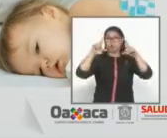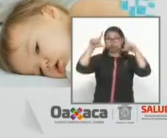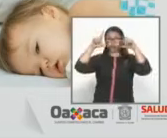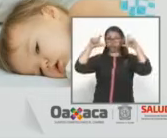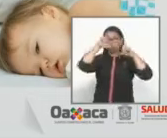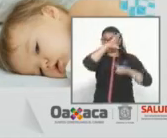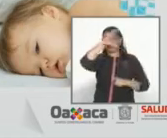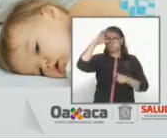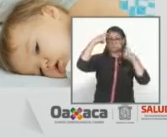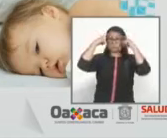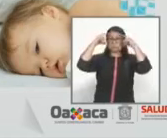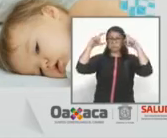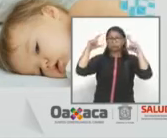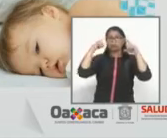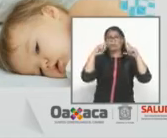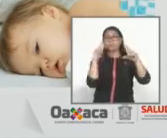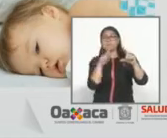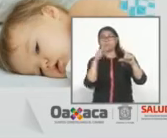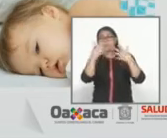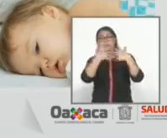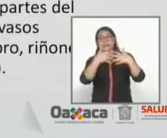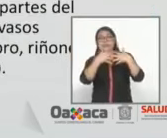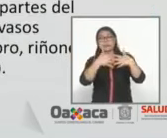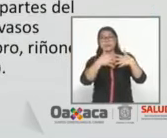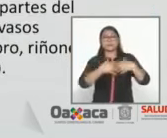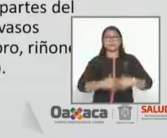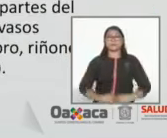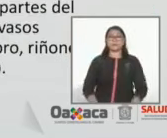magnética. ¿La que sigue?